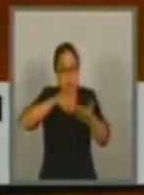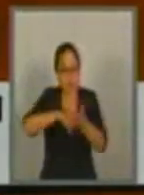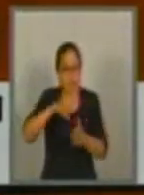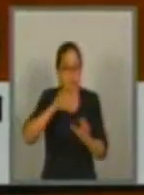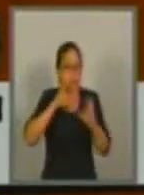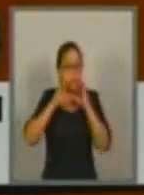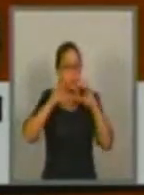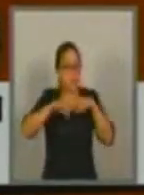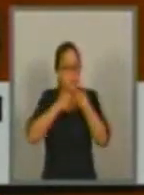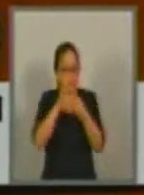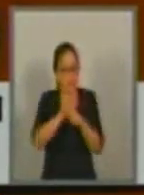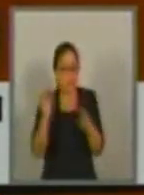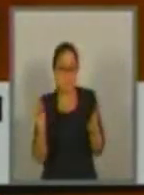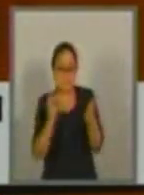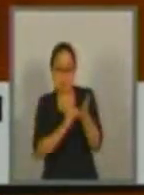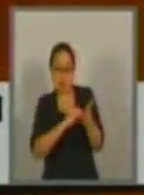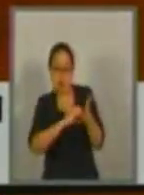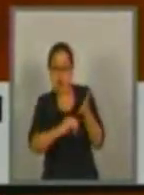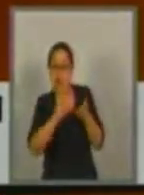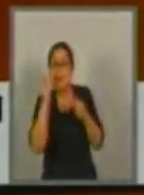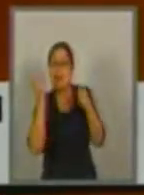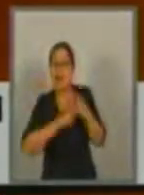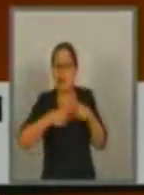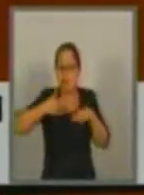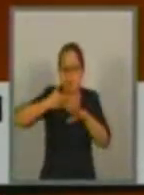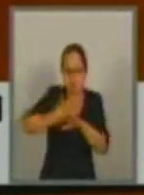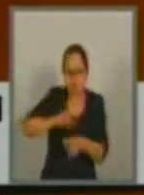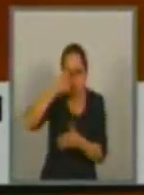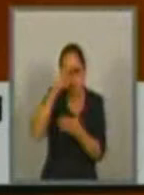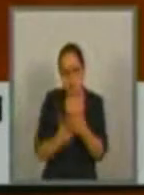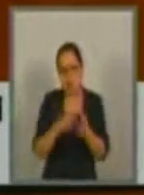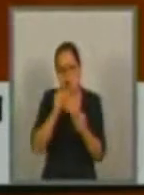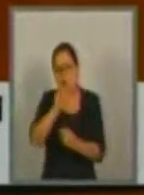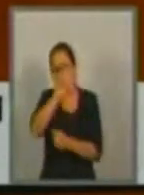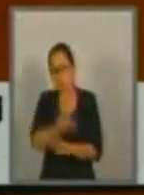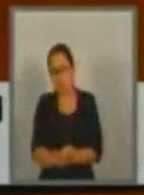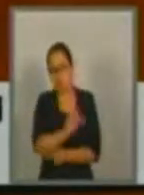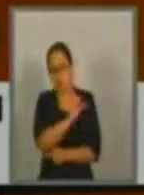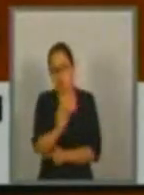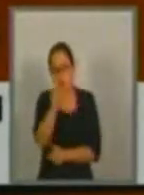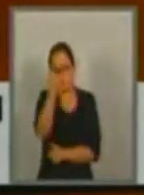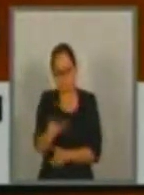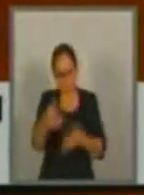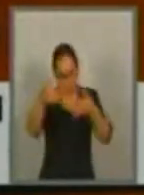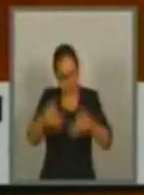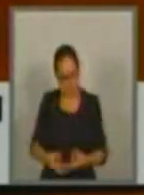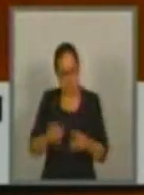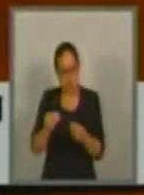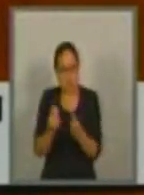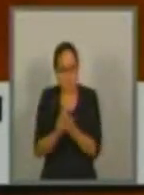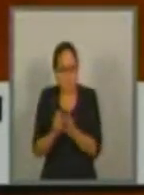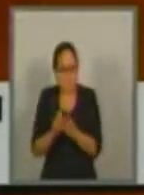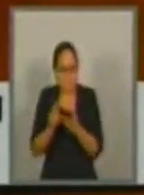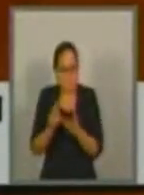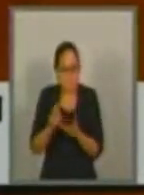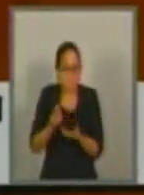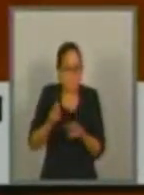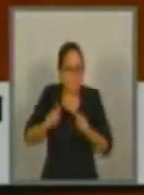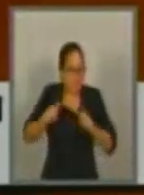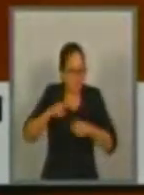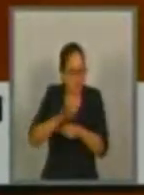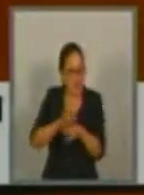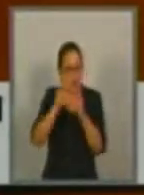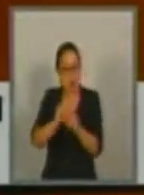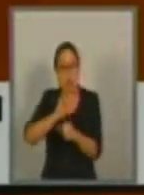social contengan mensajes que ataquen, vulneren o demeriten la moral, la vida privada de las personas o